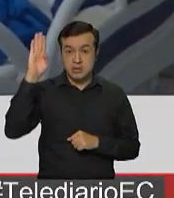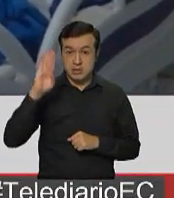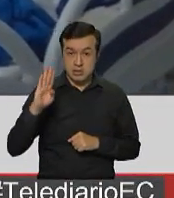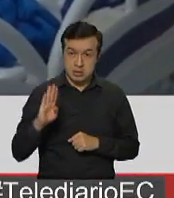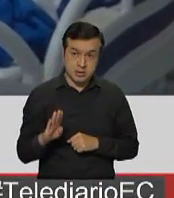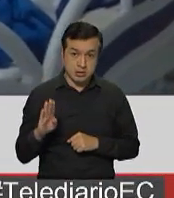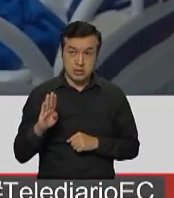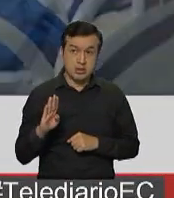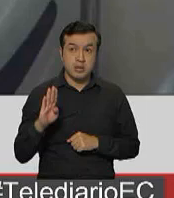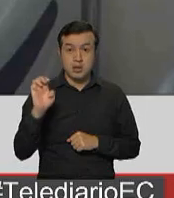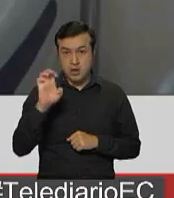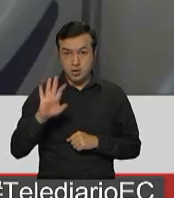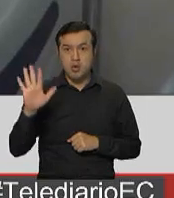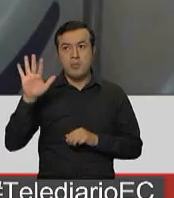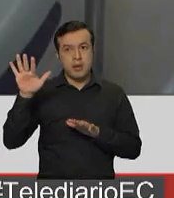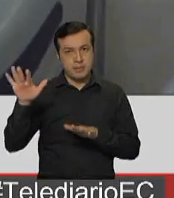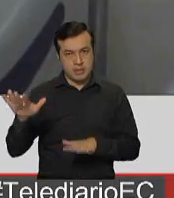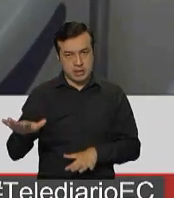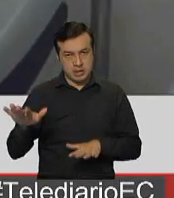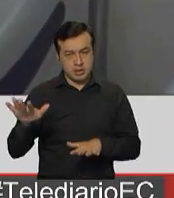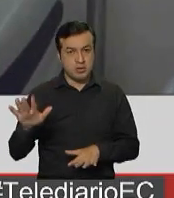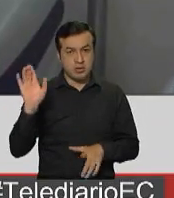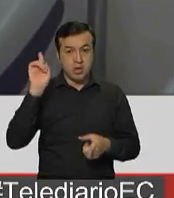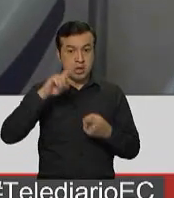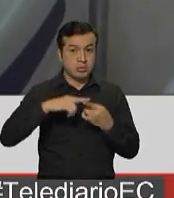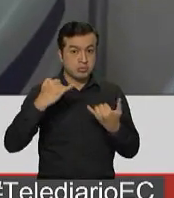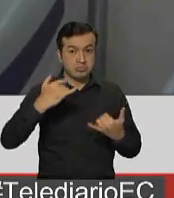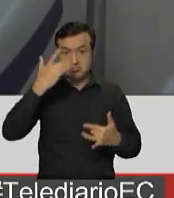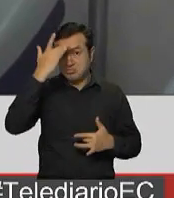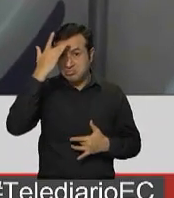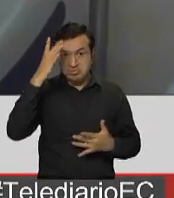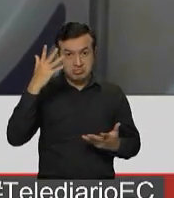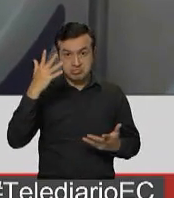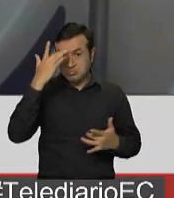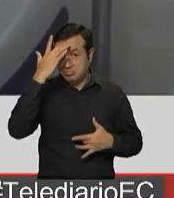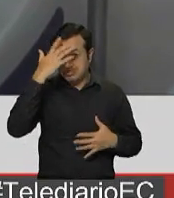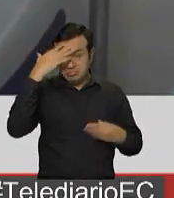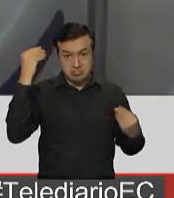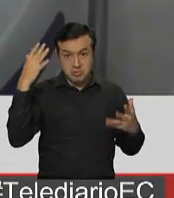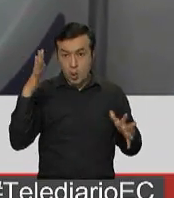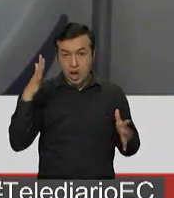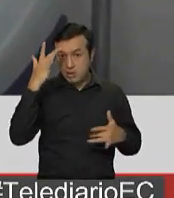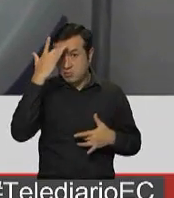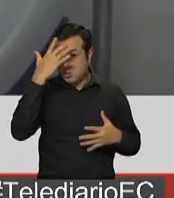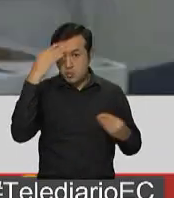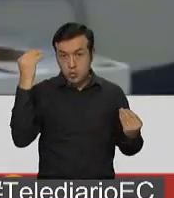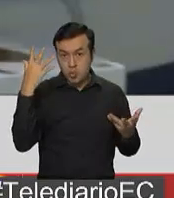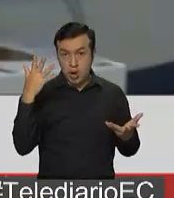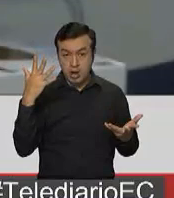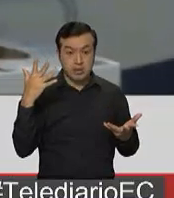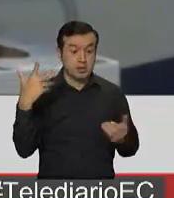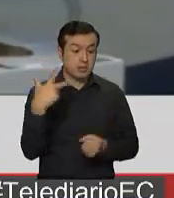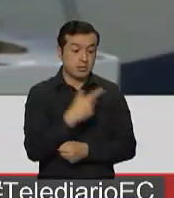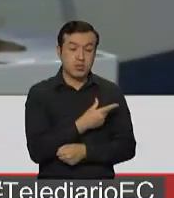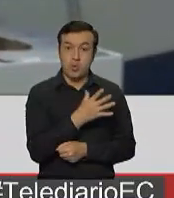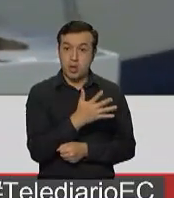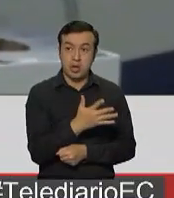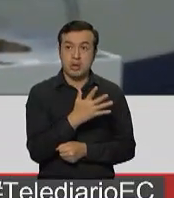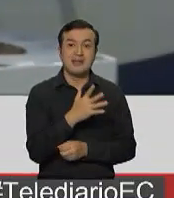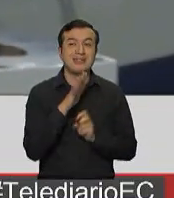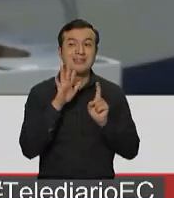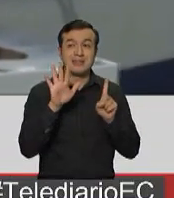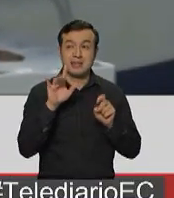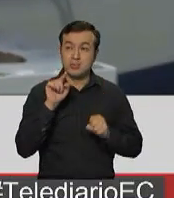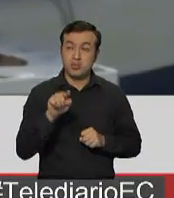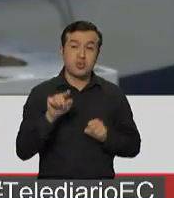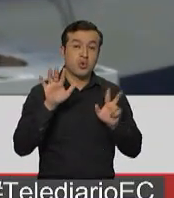da un respiro a Europa. Aún sin cura o vacuna, en el corto plazo el virus ha contagiado a más de 6.8 millones de